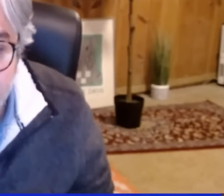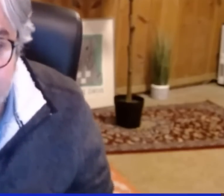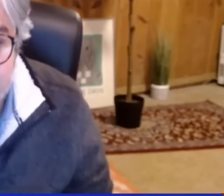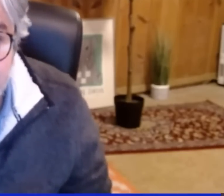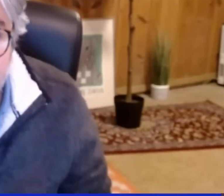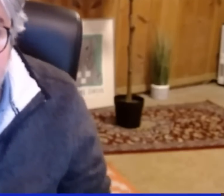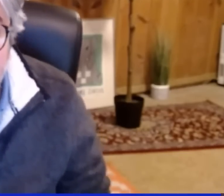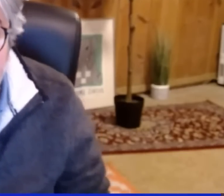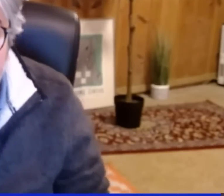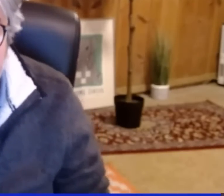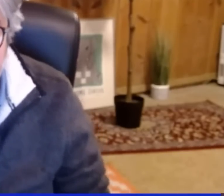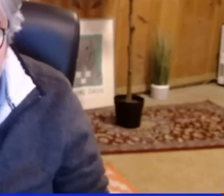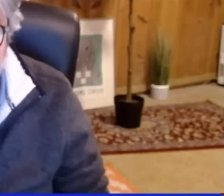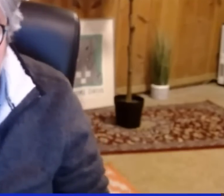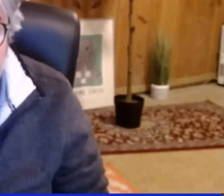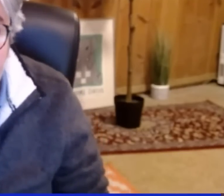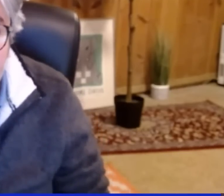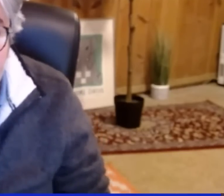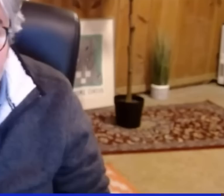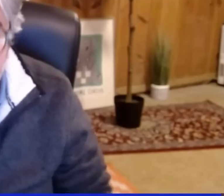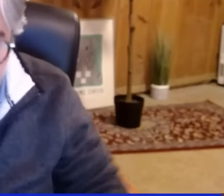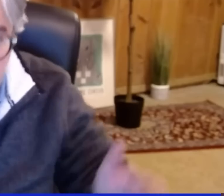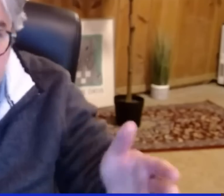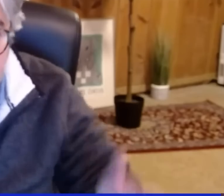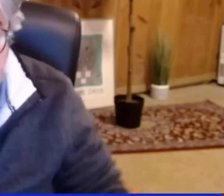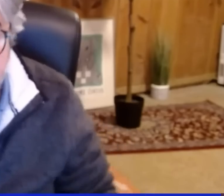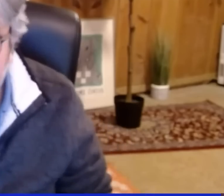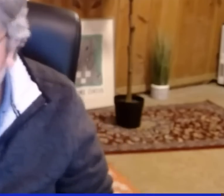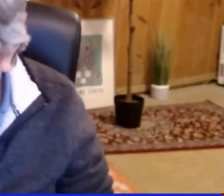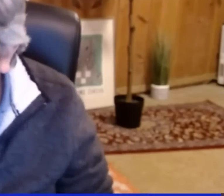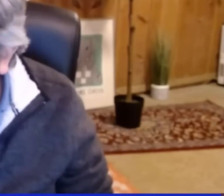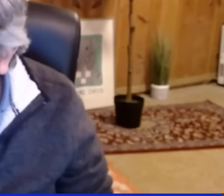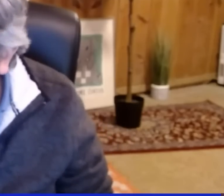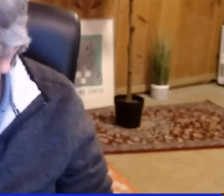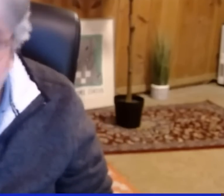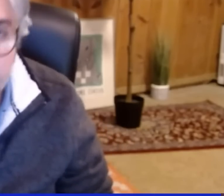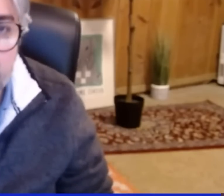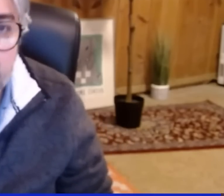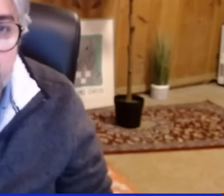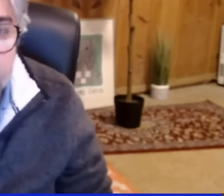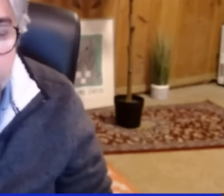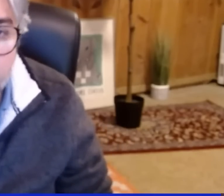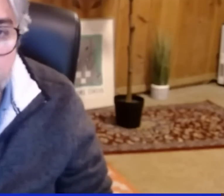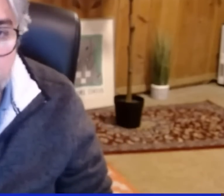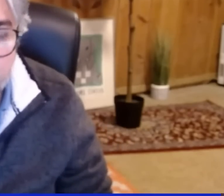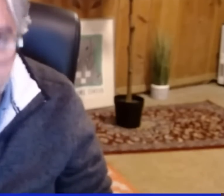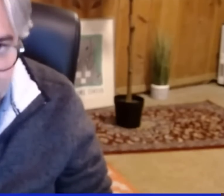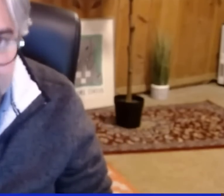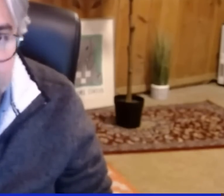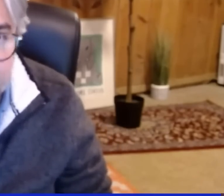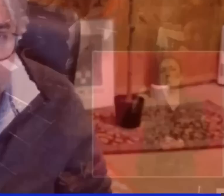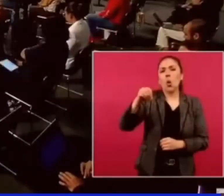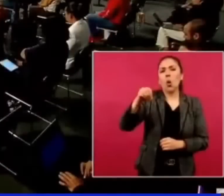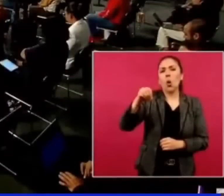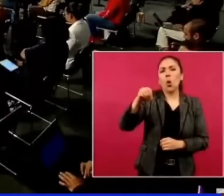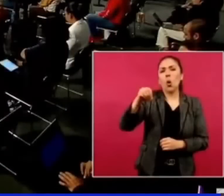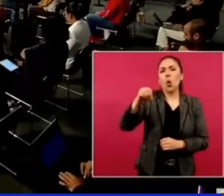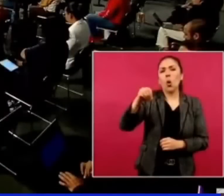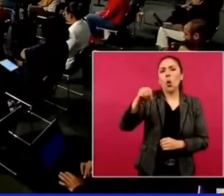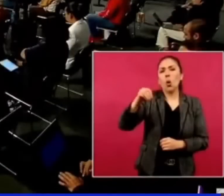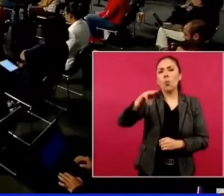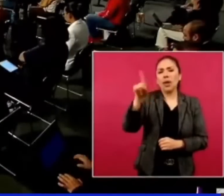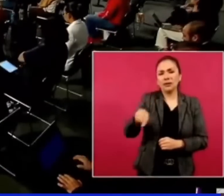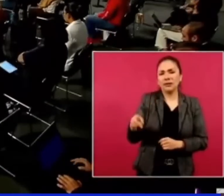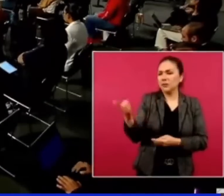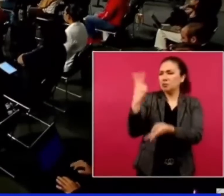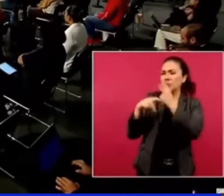de dólares, chavo. ¿Qué pasó? Vamos a ver y escuchar esto y lo comentamos con muchísimo gusto con usted.